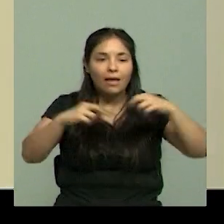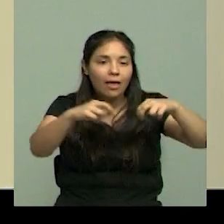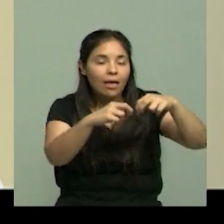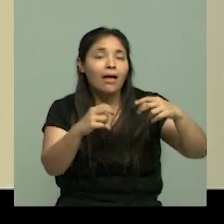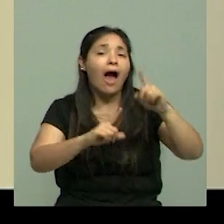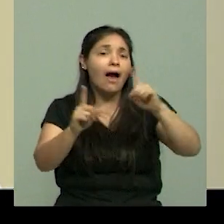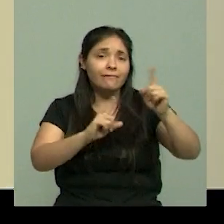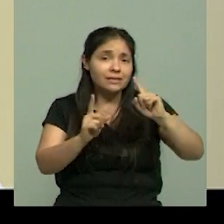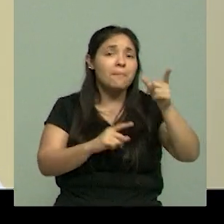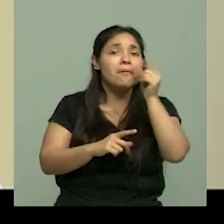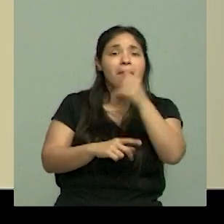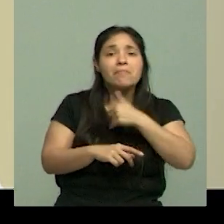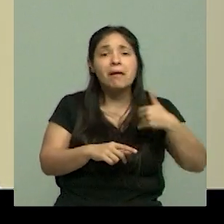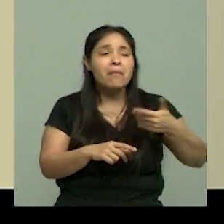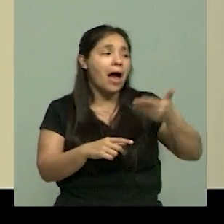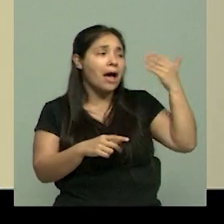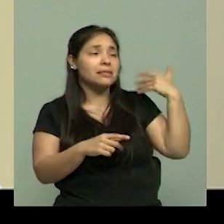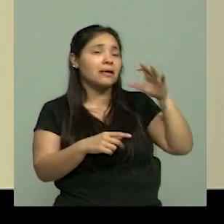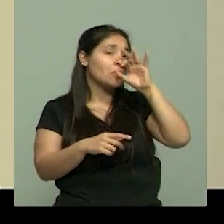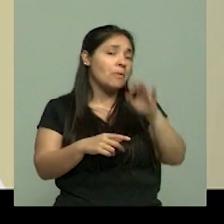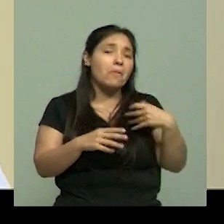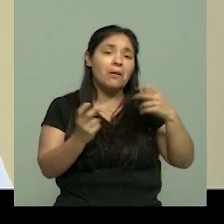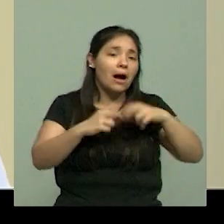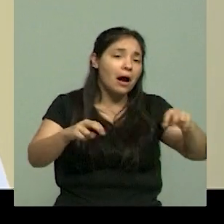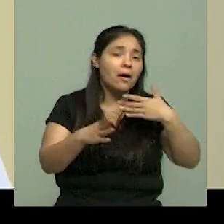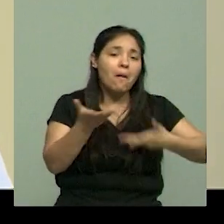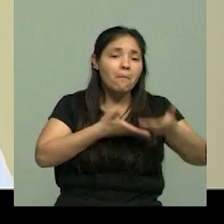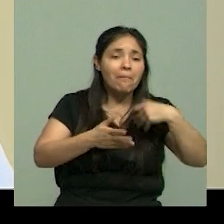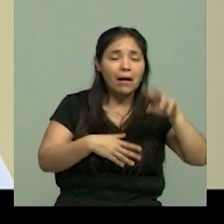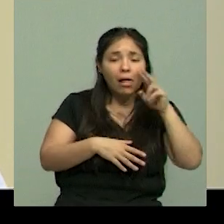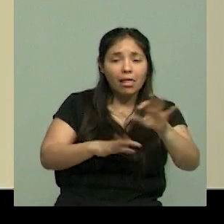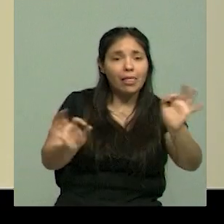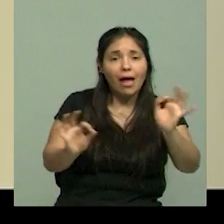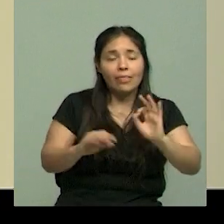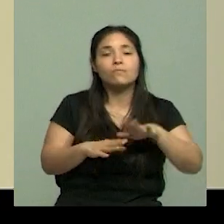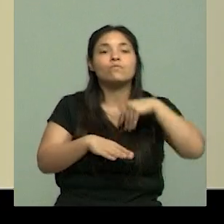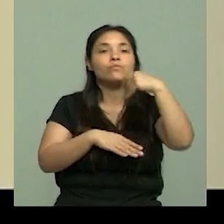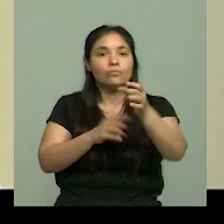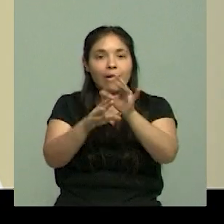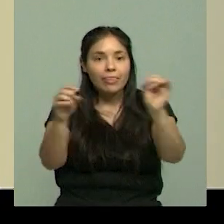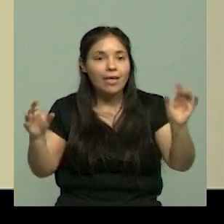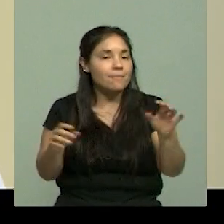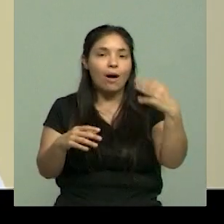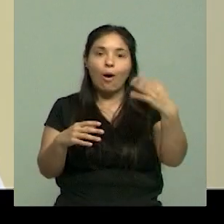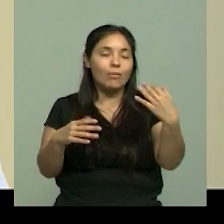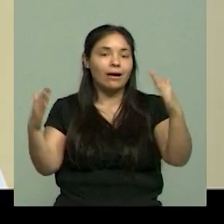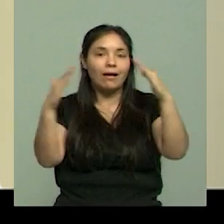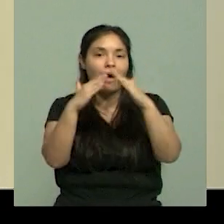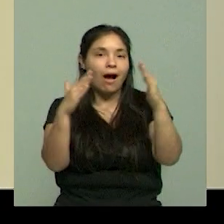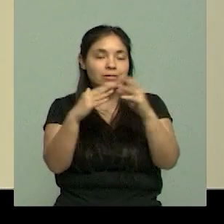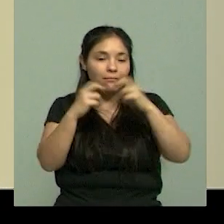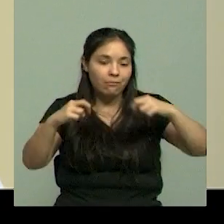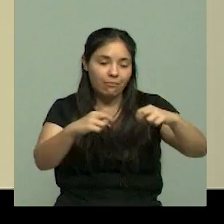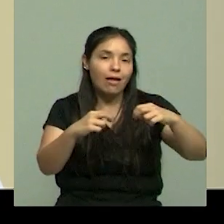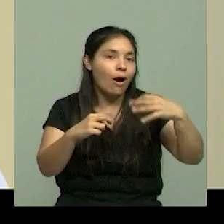no tenían esa visibilización de las conductas de los hijos. Entonces creo que lo que fue la pandemia, al dejarnos